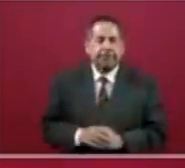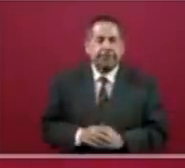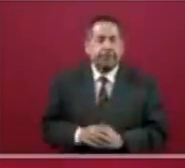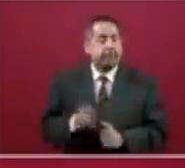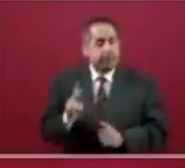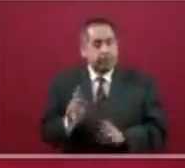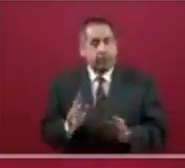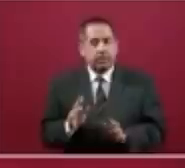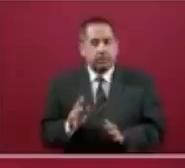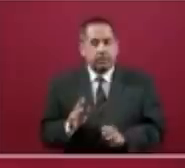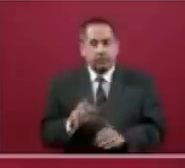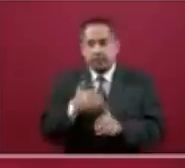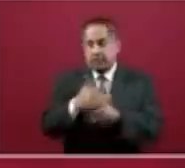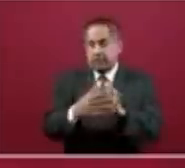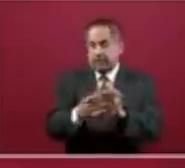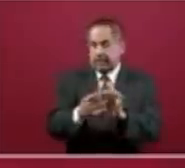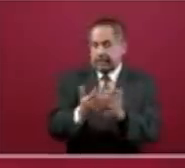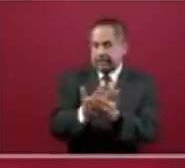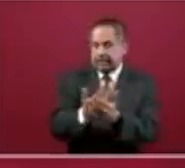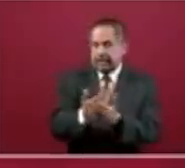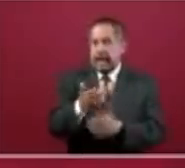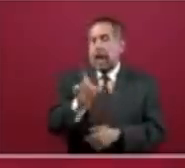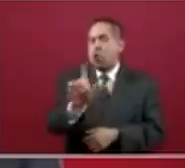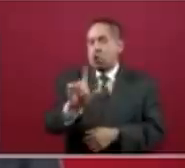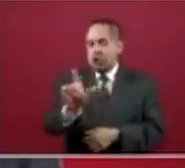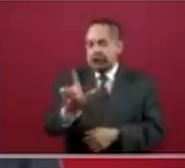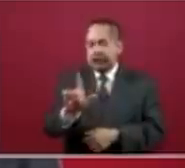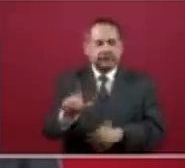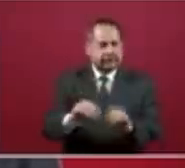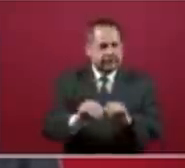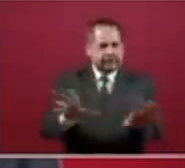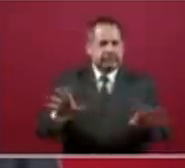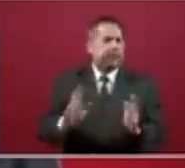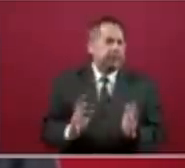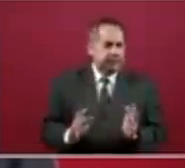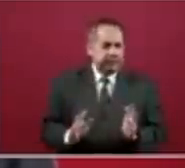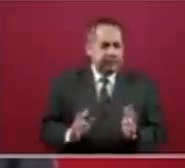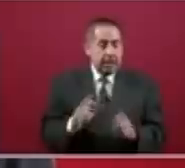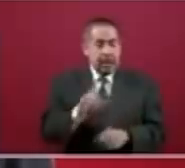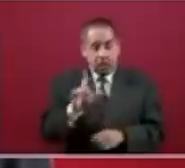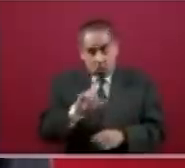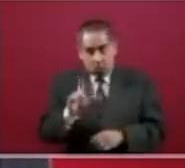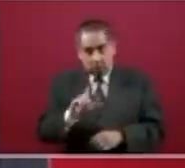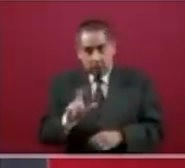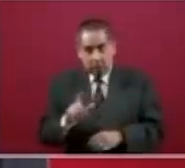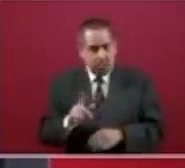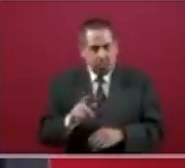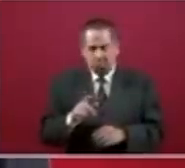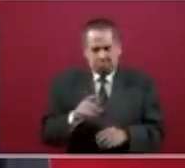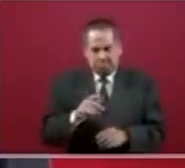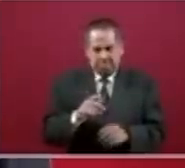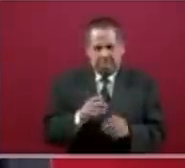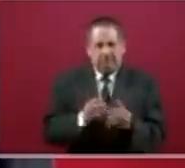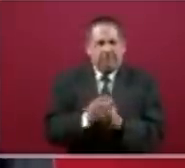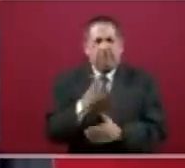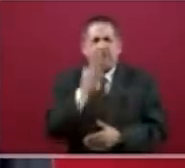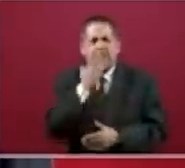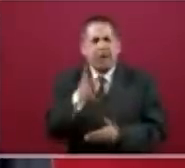pero vamos a esperarnos el lunes. Vamos muy bien